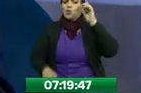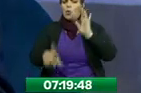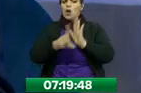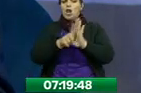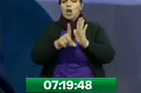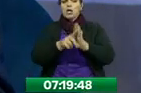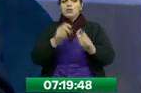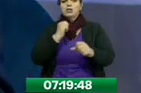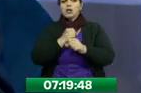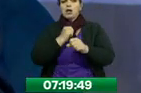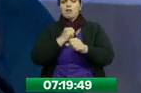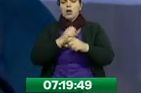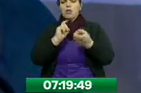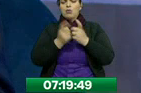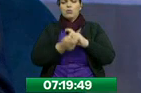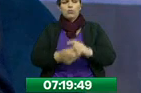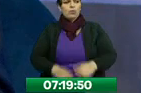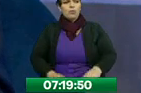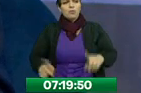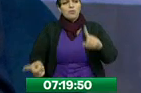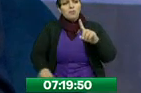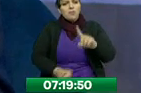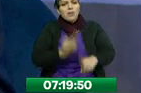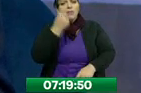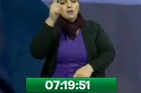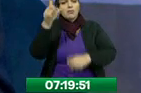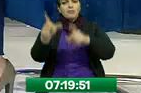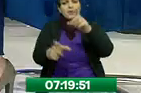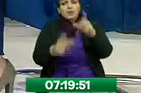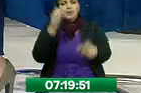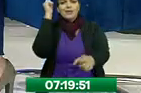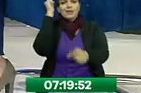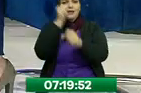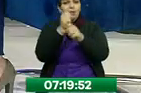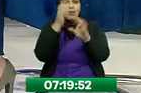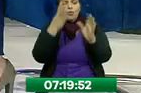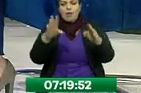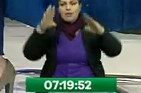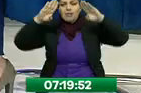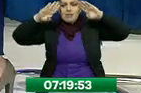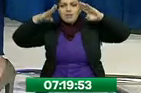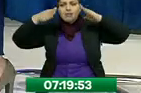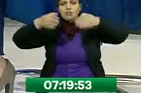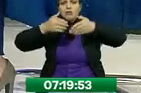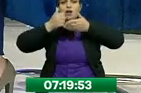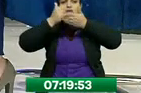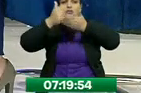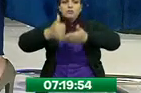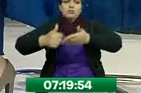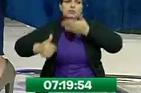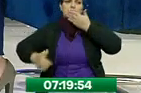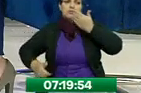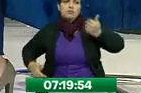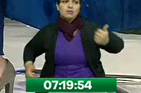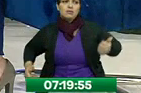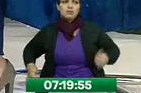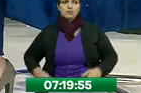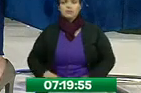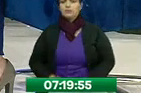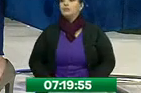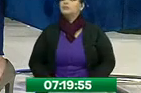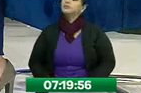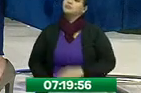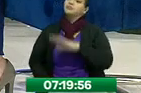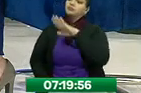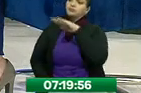precisamente la falta de oportunidades, dicen muchos, y el sentido común también lo dice, sería la generatriz de los problemas de inseguridad,